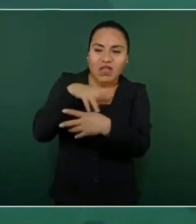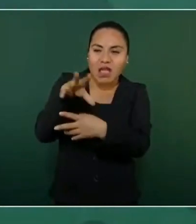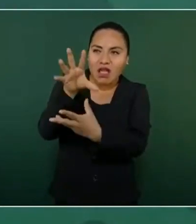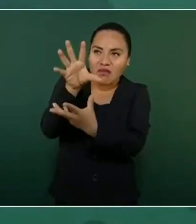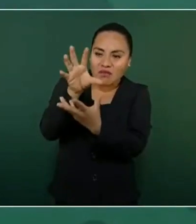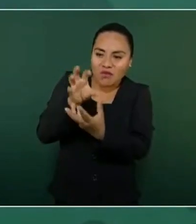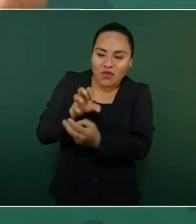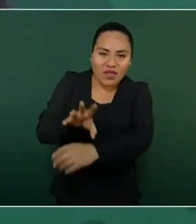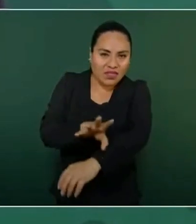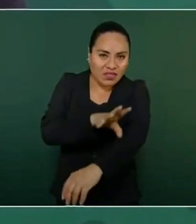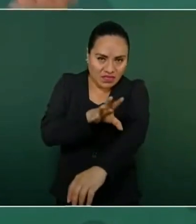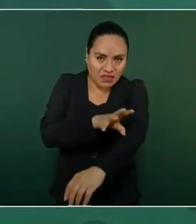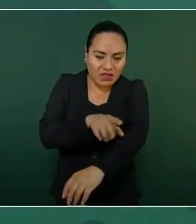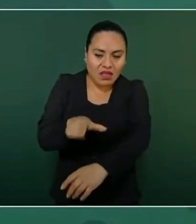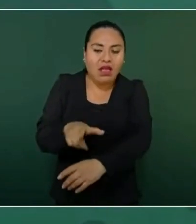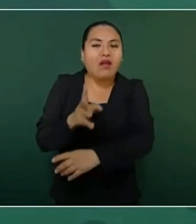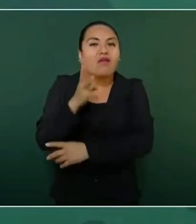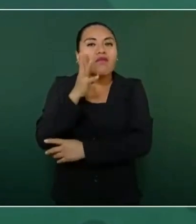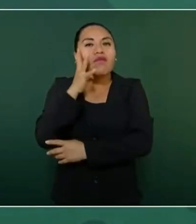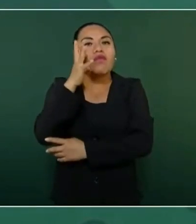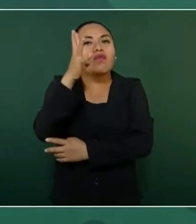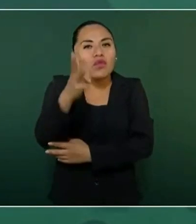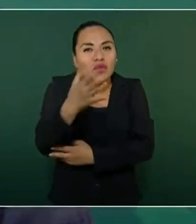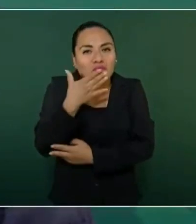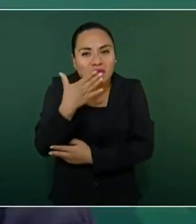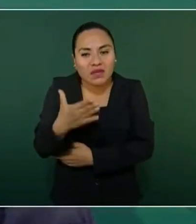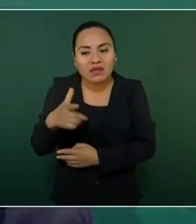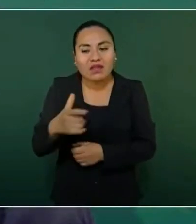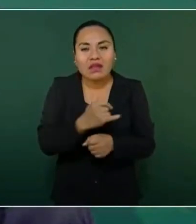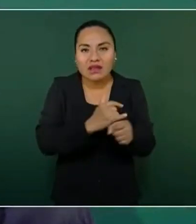para el Istmo, para las nuevas generaciones,